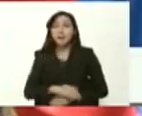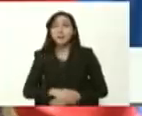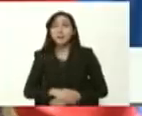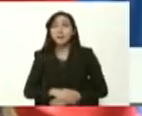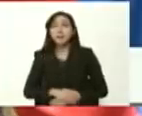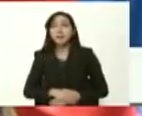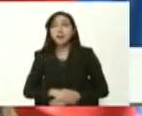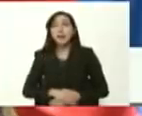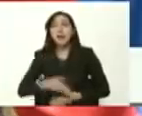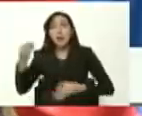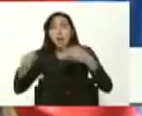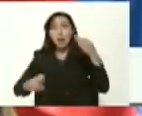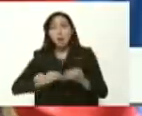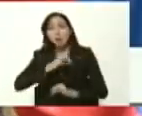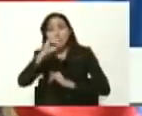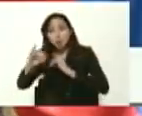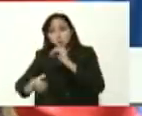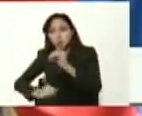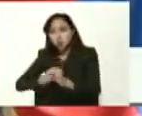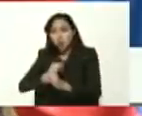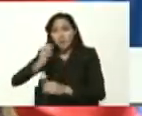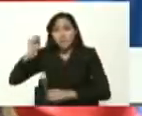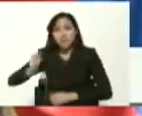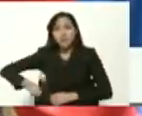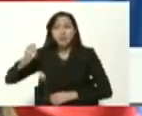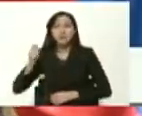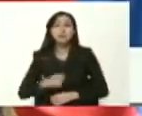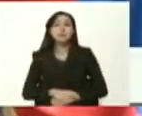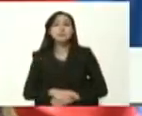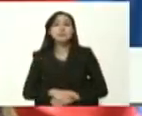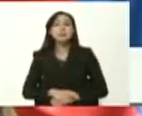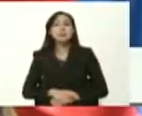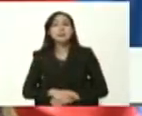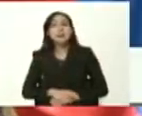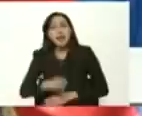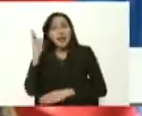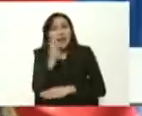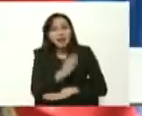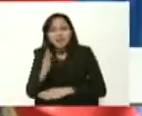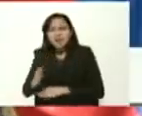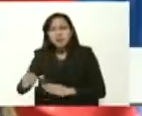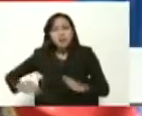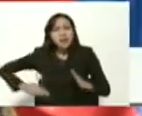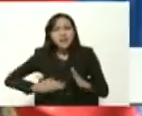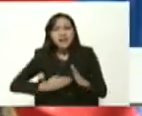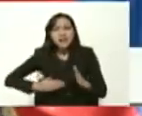Penal Internacional. Es decir, las sanciones que Venezuela ha sufrido,